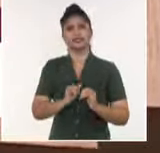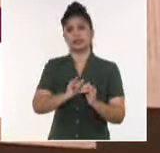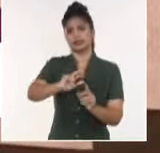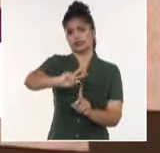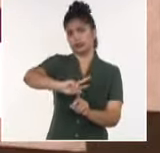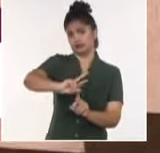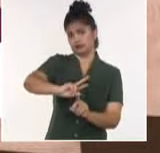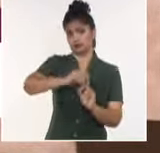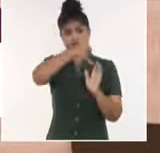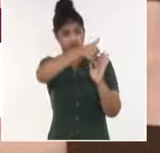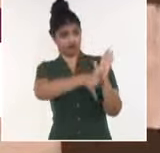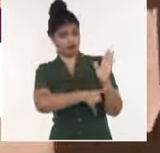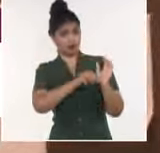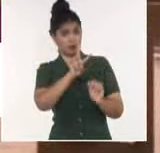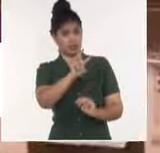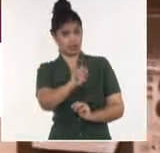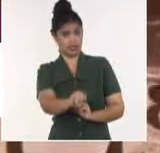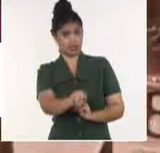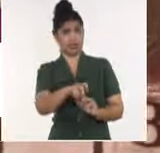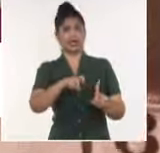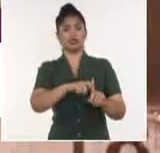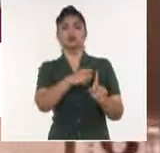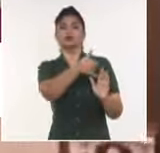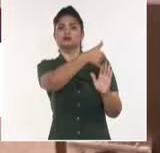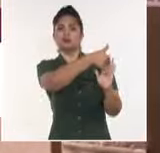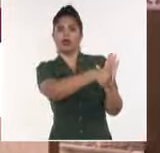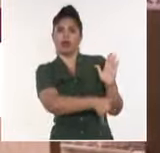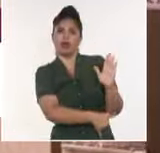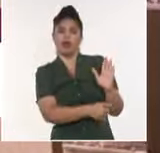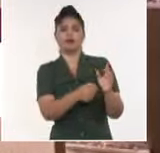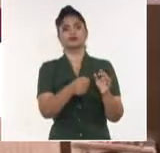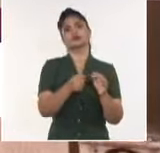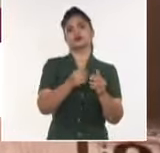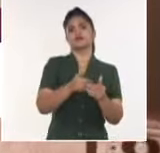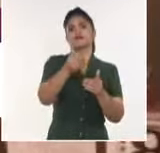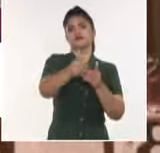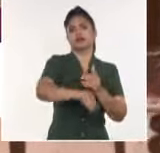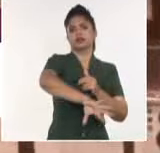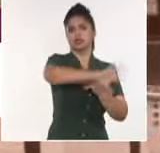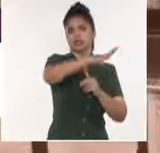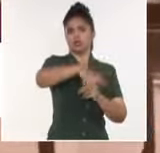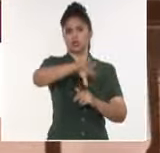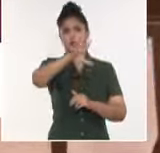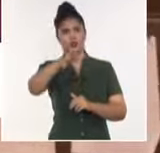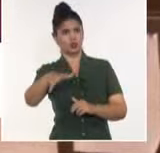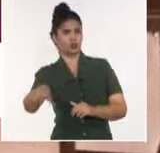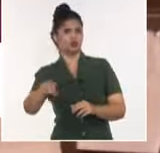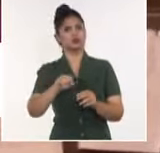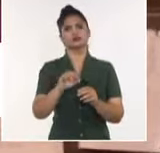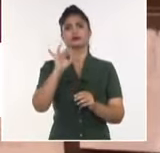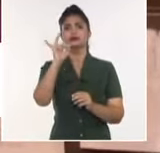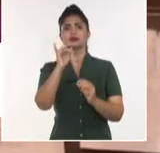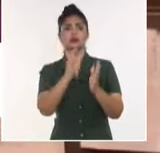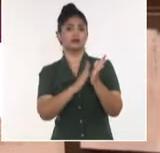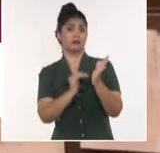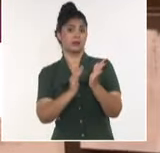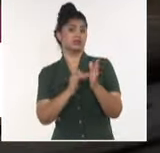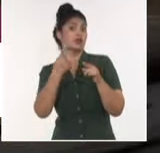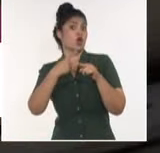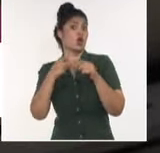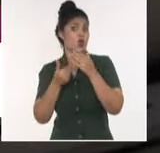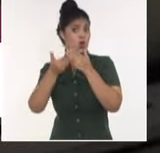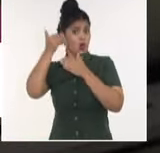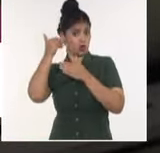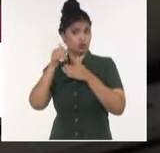de 30 kilómetros frente a las costas de Miyazaki. El fenómeno ocurre tan solo a 7 meses de otro sismo similar que en